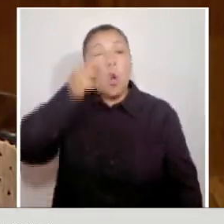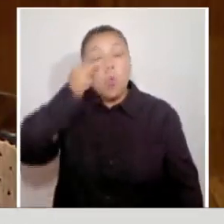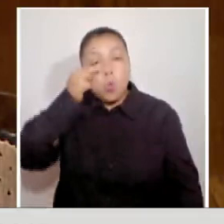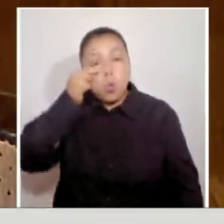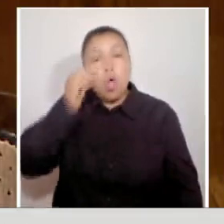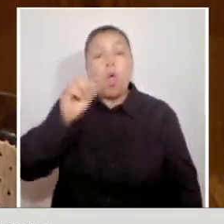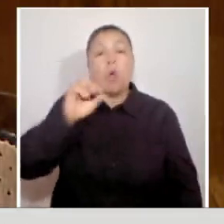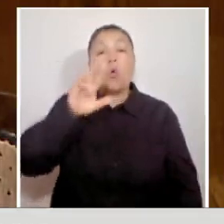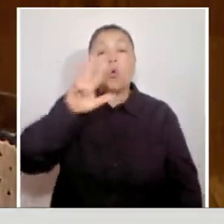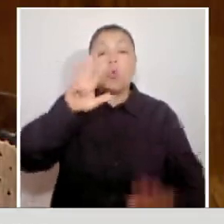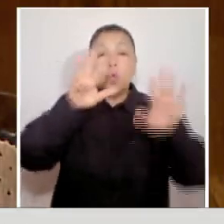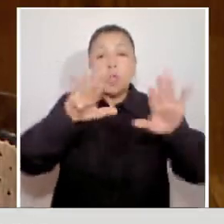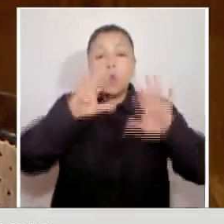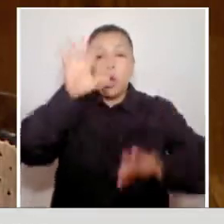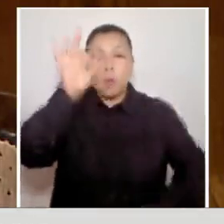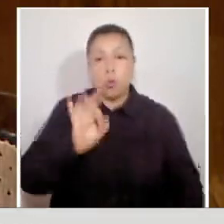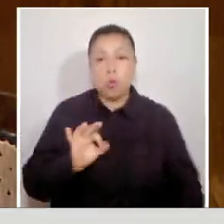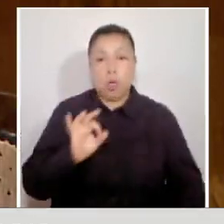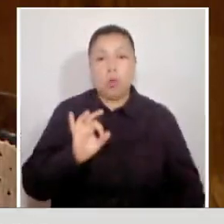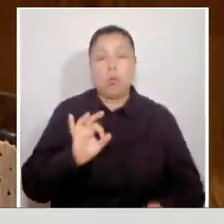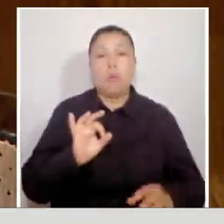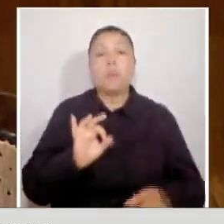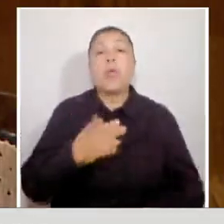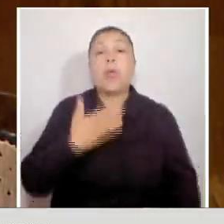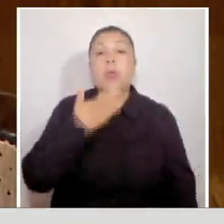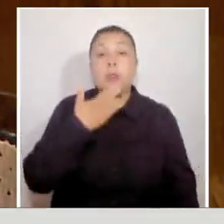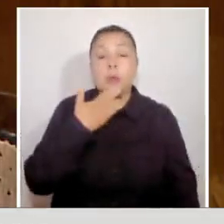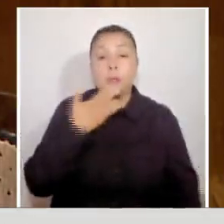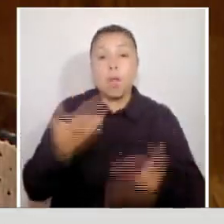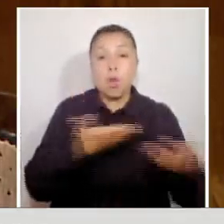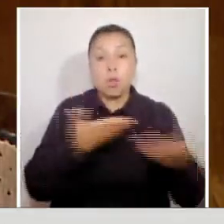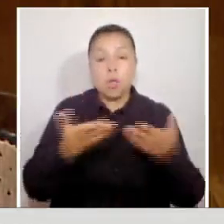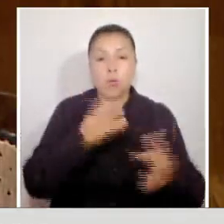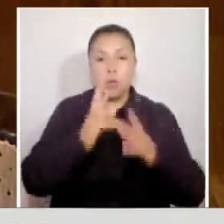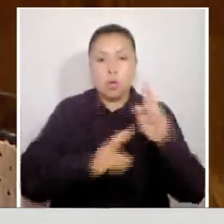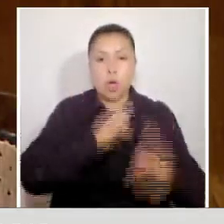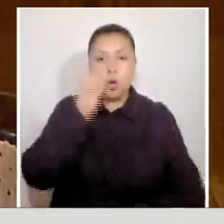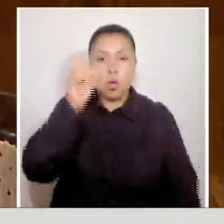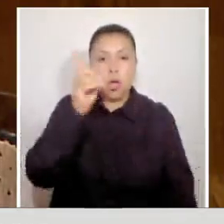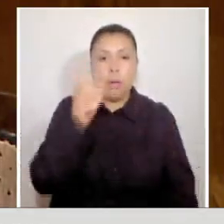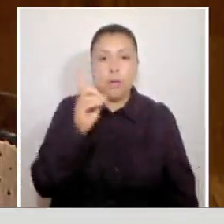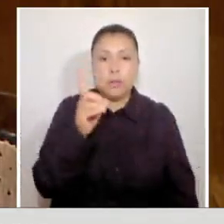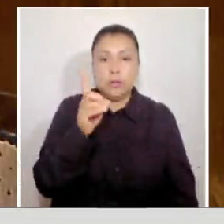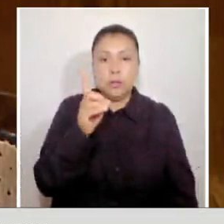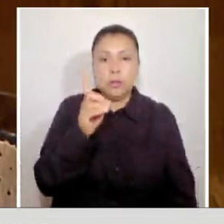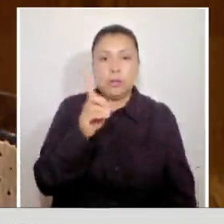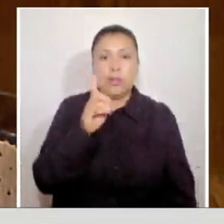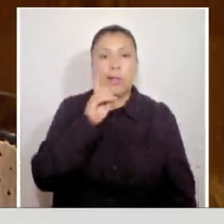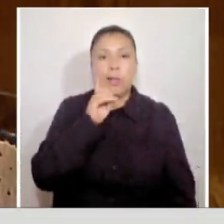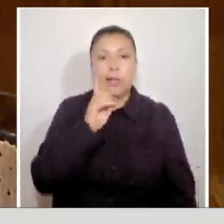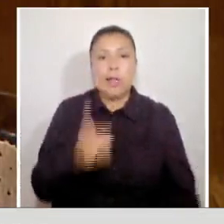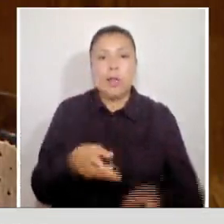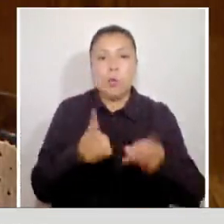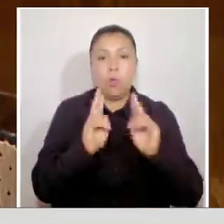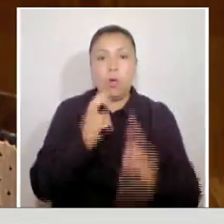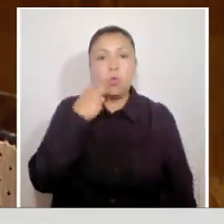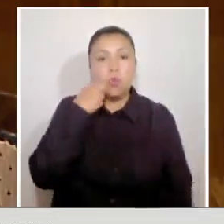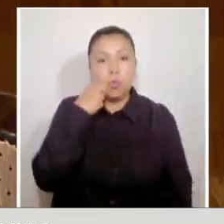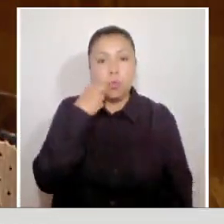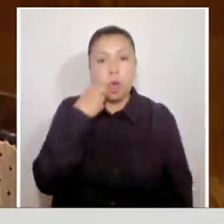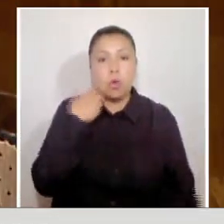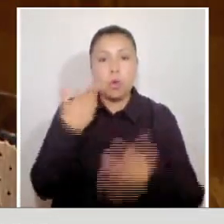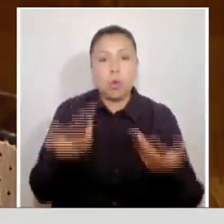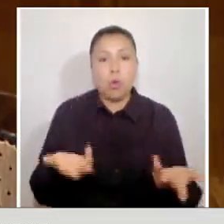por. Por otra parte subrayan que los servicios relacionados con la discapacidad constituyen un derecho humano y como tal